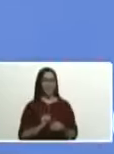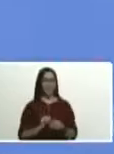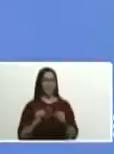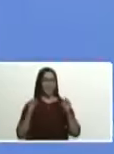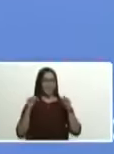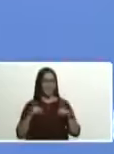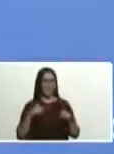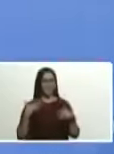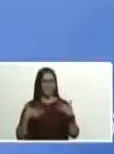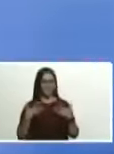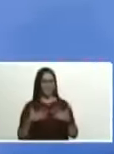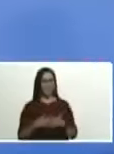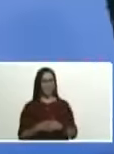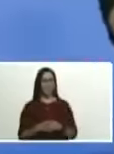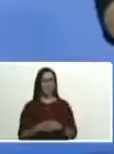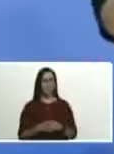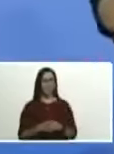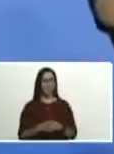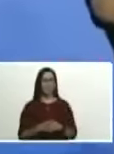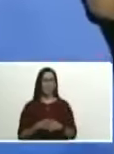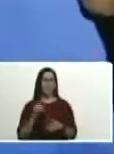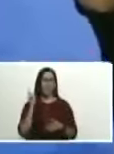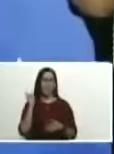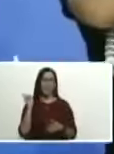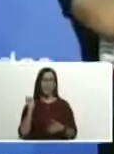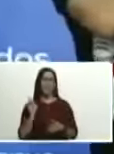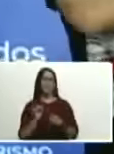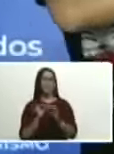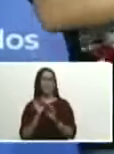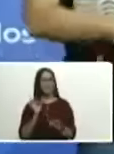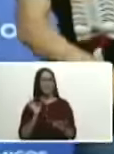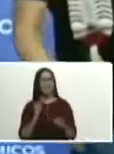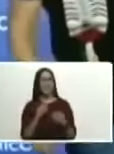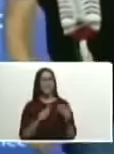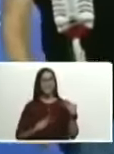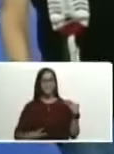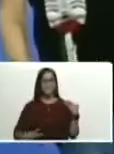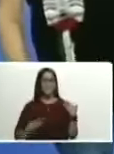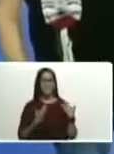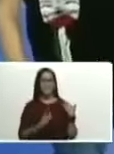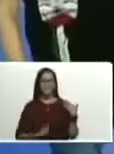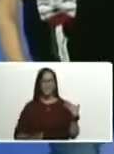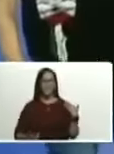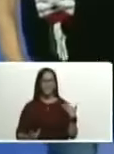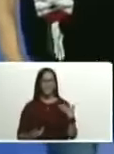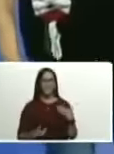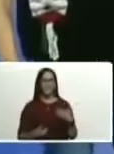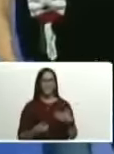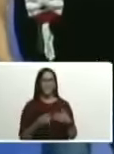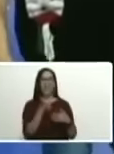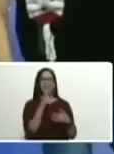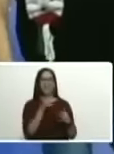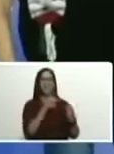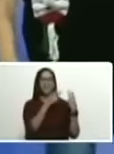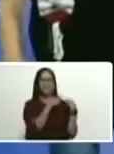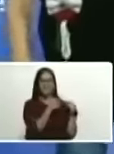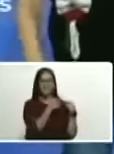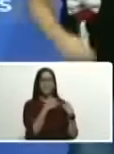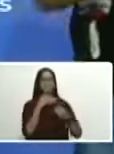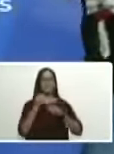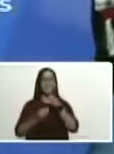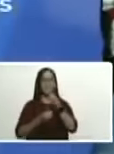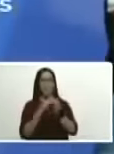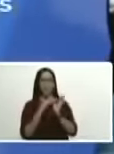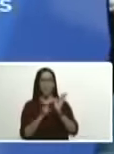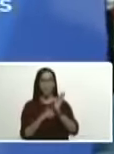acto. Allá dejé a la vicepresidenta ejecutiva, a quien encargo de la ejecución de